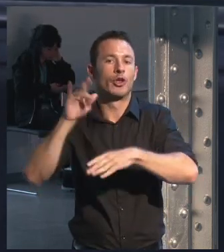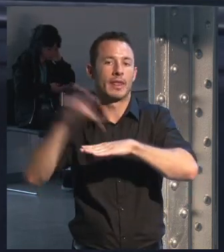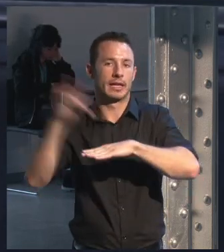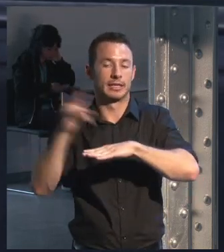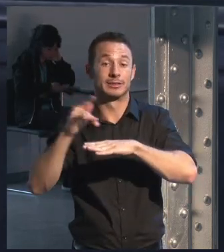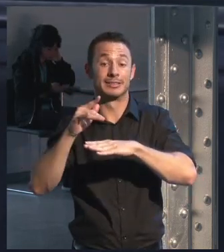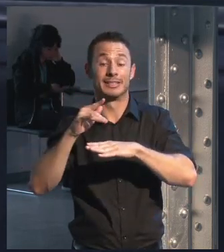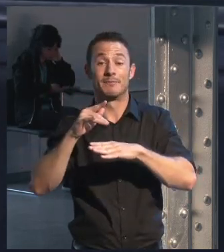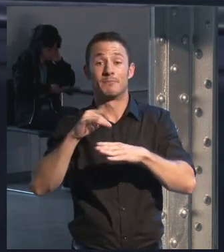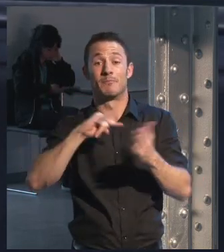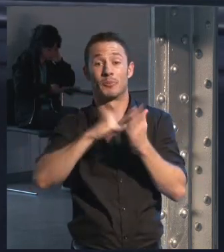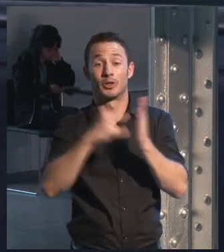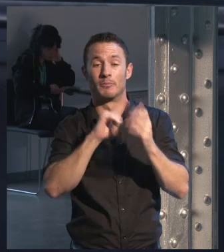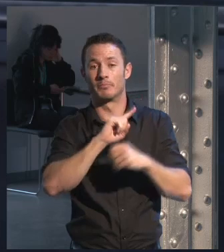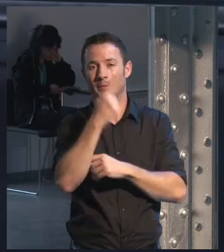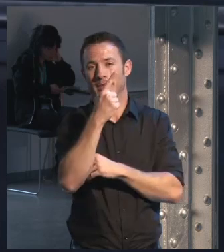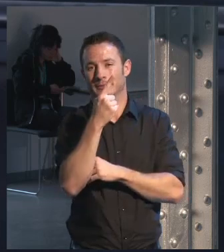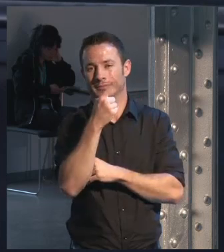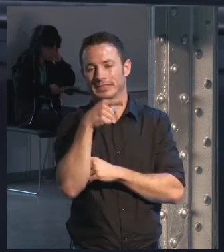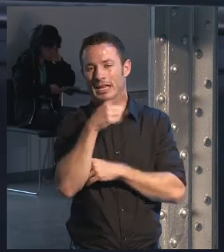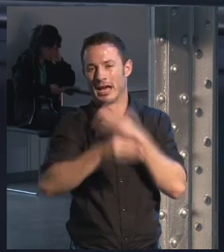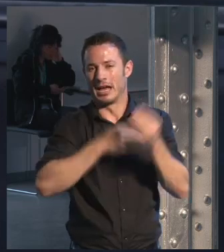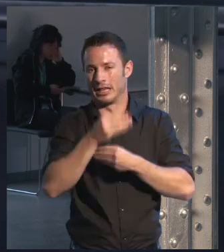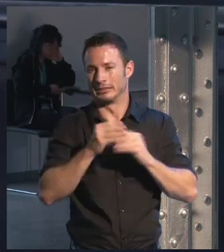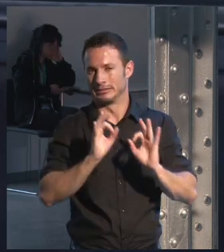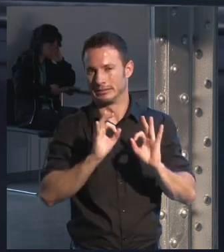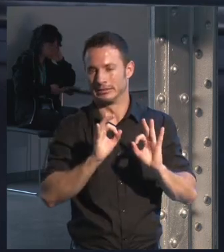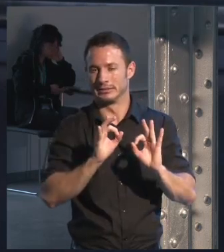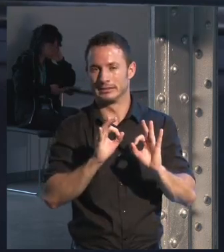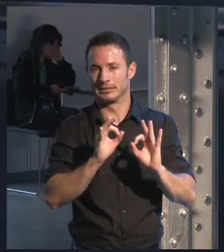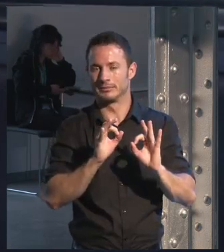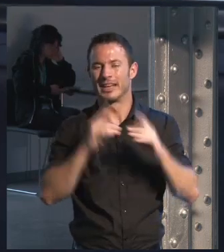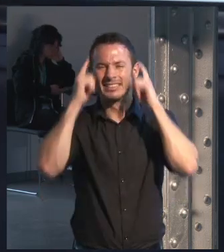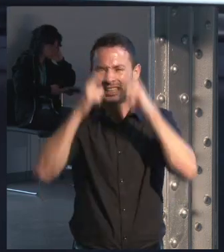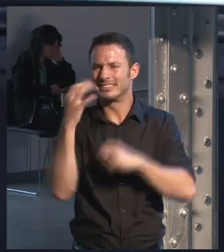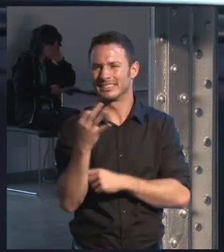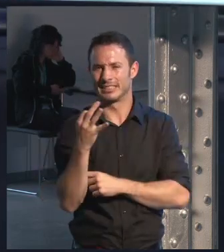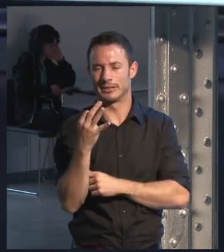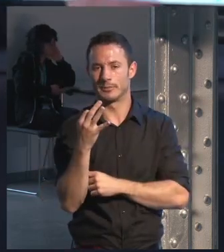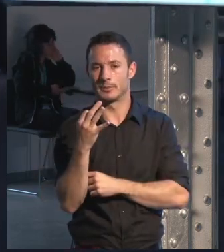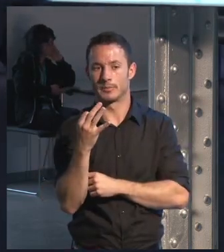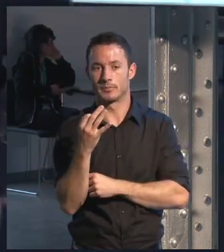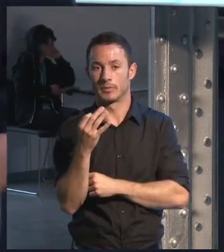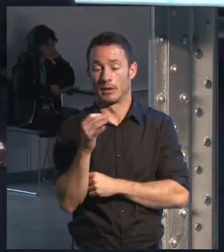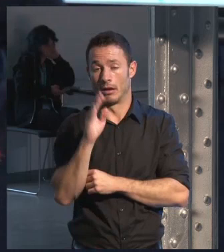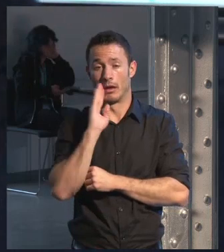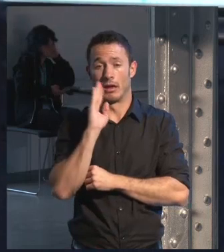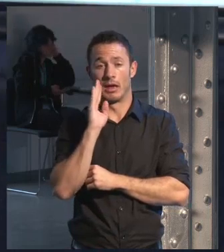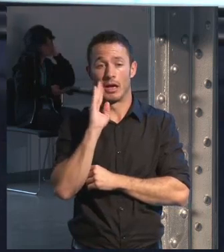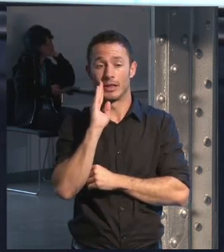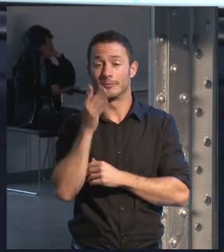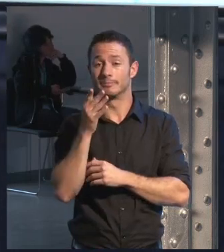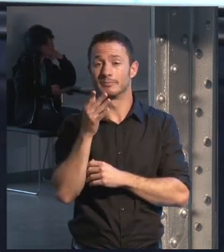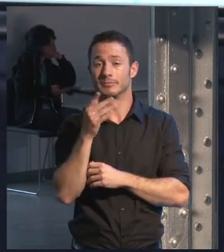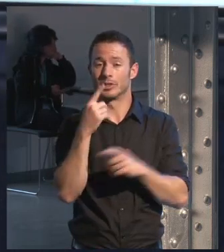primer proyecto en el que hacemos de forma propia. ¿Y qué hemos intentado hacer? Lo que hemos intentado hacer es, dentro de lo que ya hemos hablado, de las mejoras